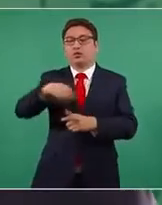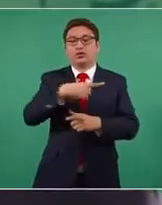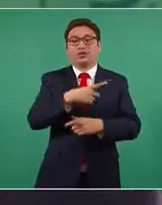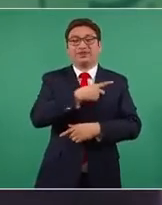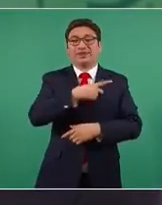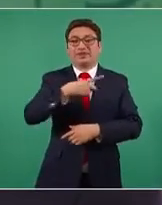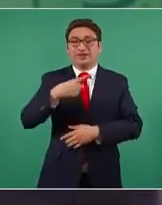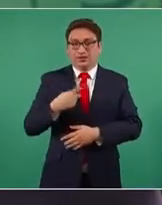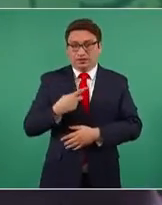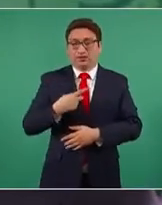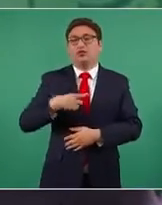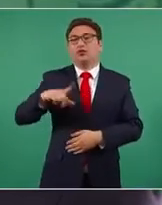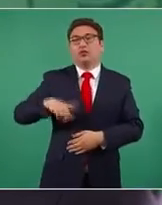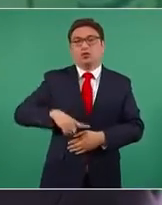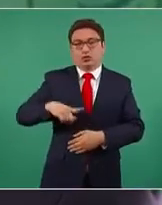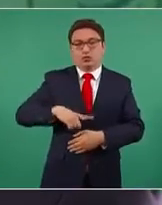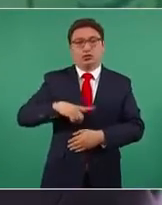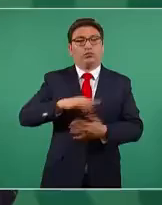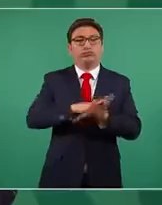pública